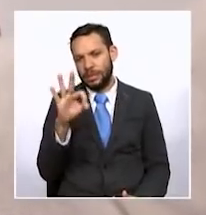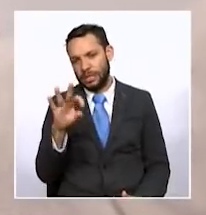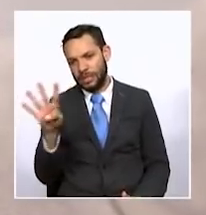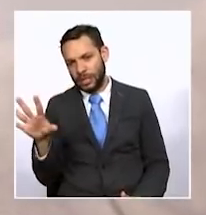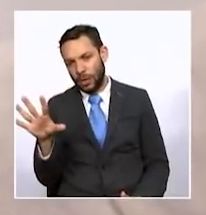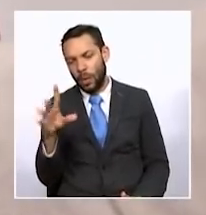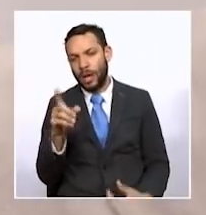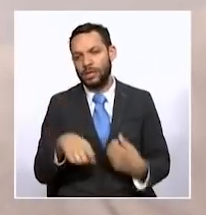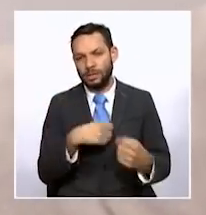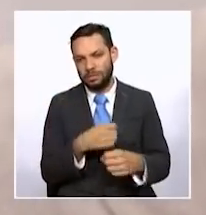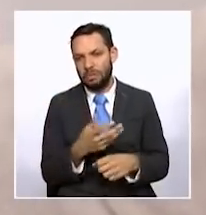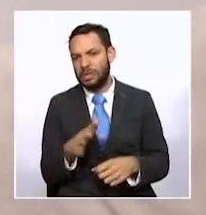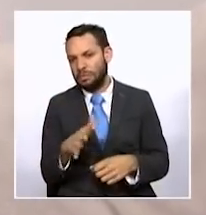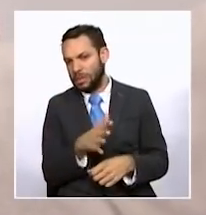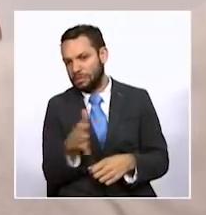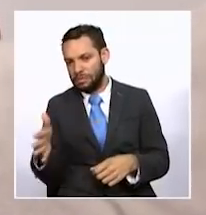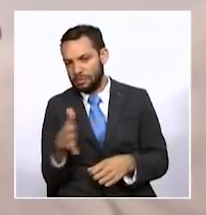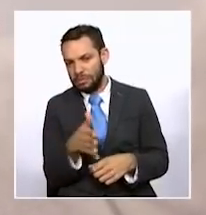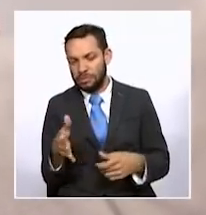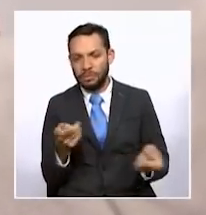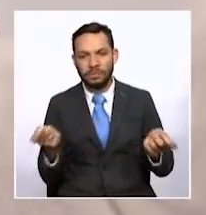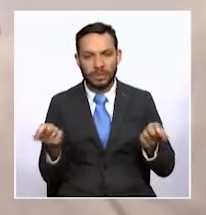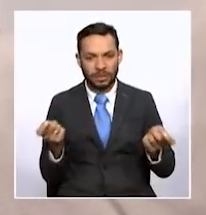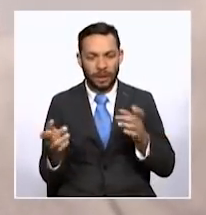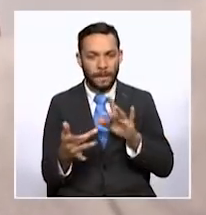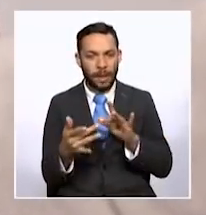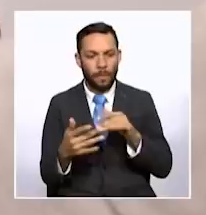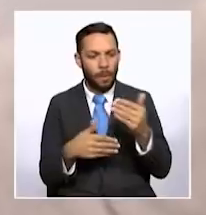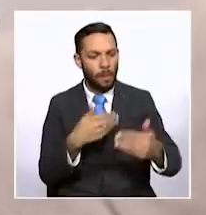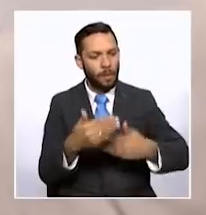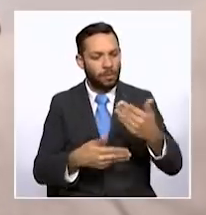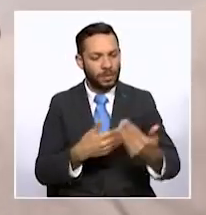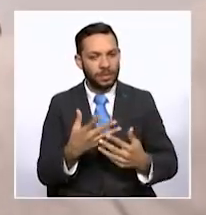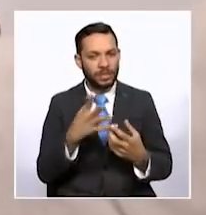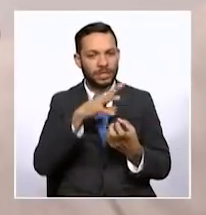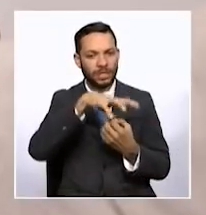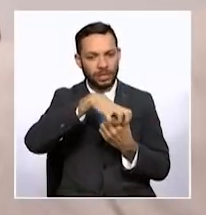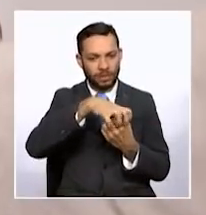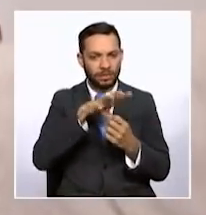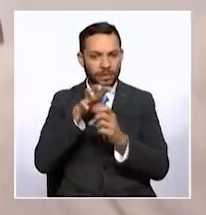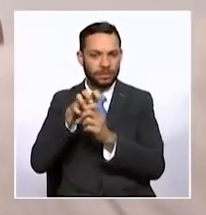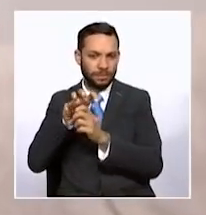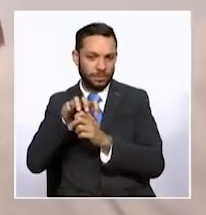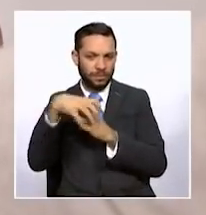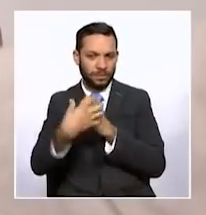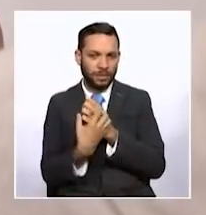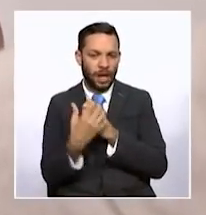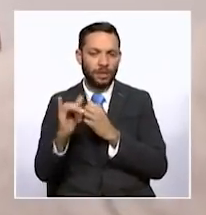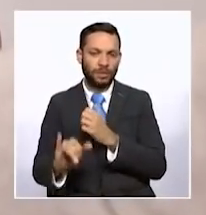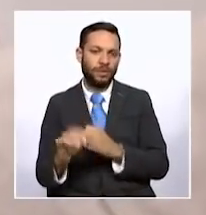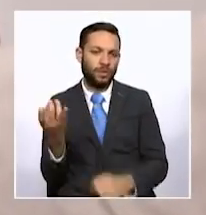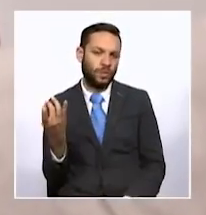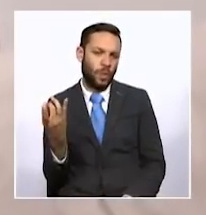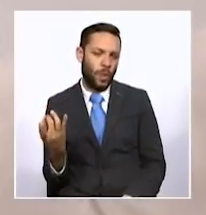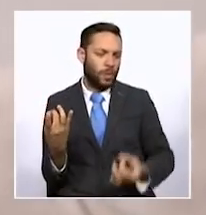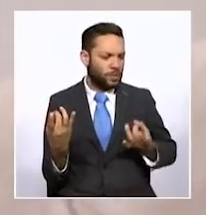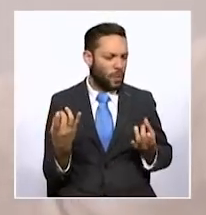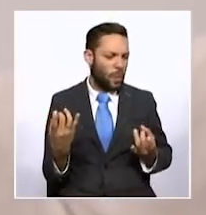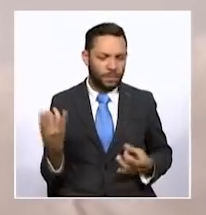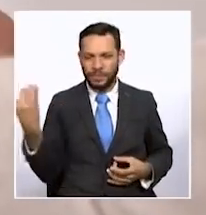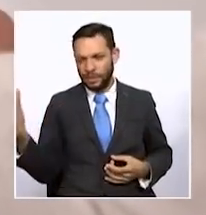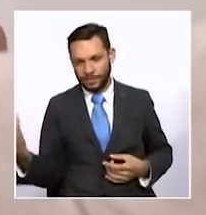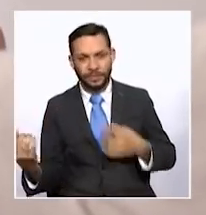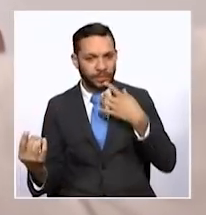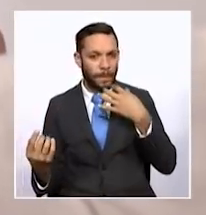35 años. Estas displasias de cadera residuales empiezan a generar desgaste y ese desgaste empieza a generar dolor, como le pasa a nuestra paciente. Lo que ella dice es